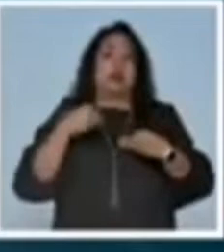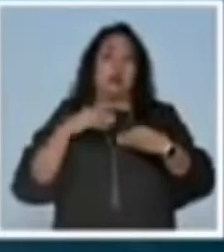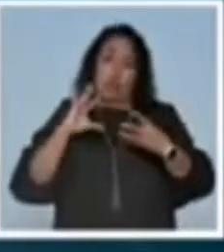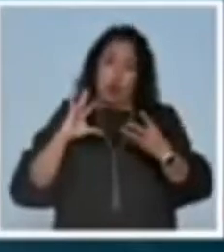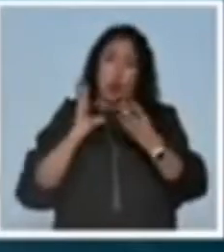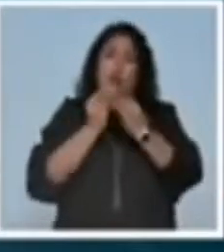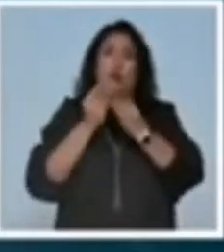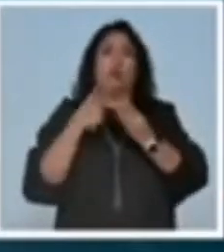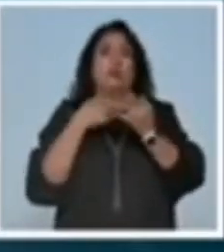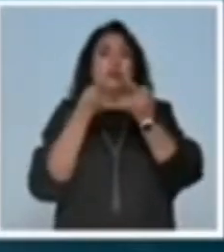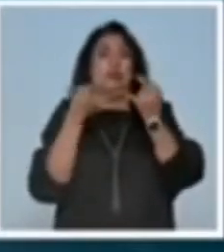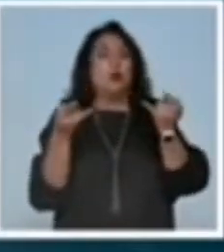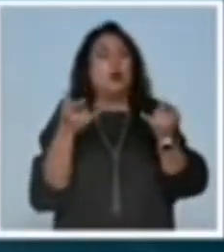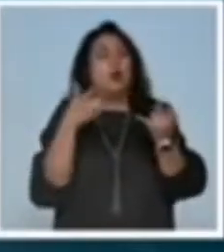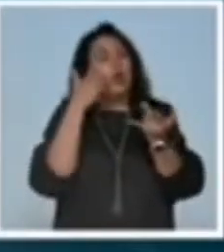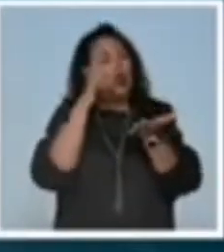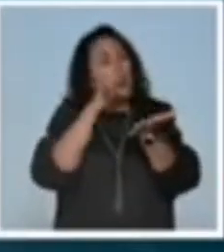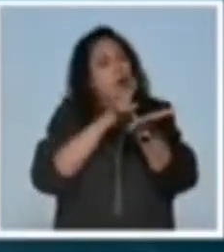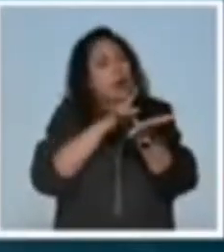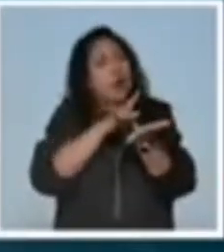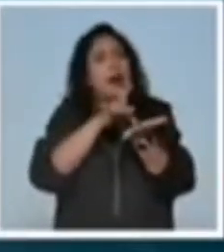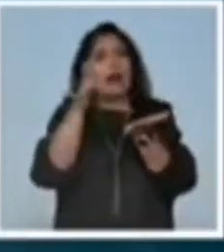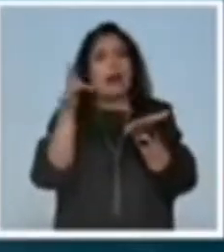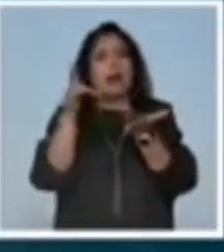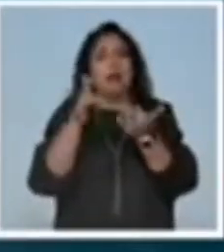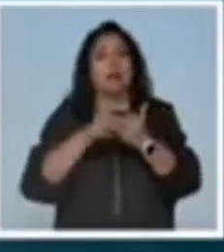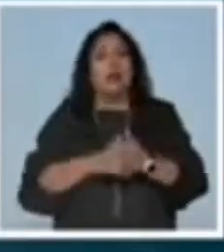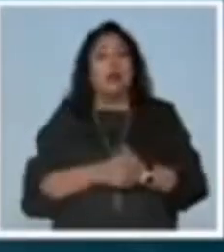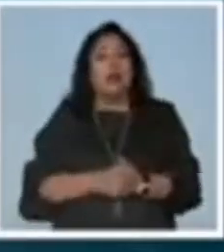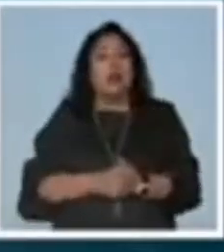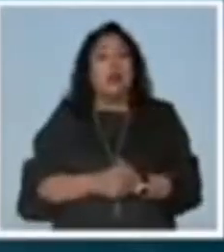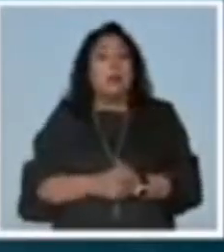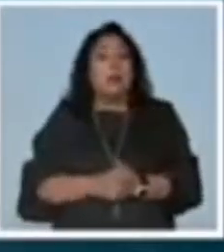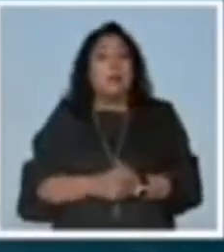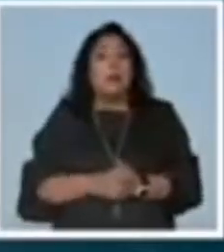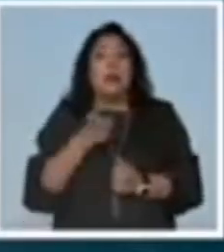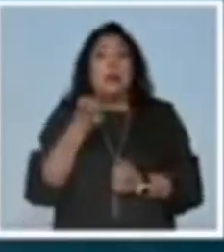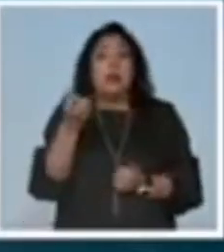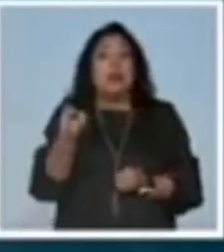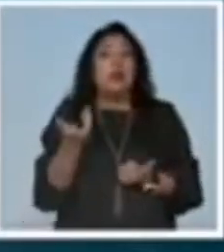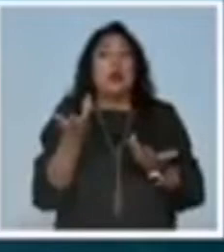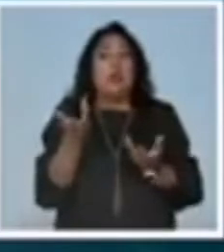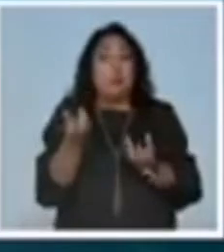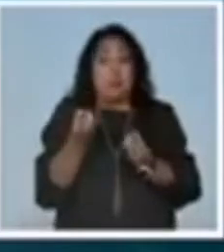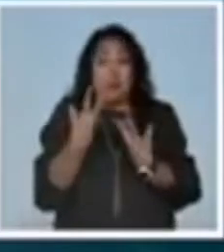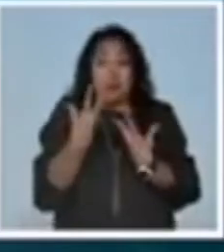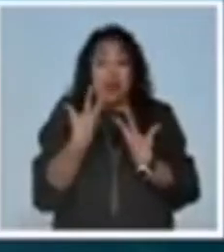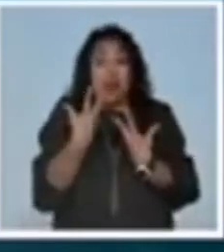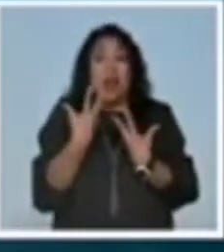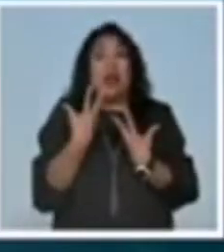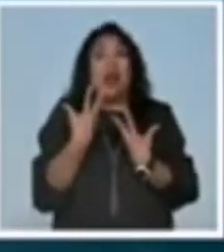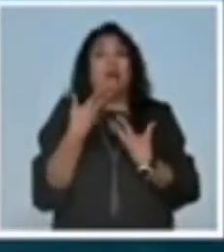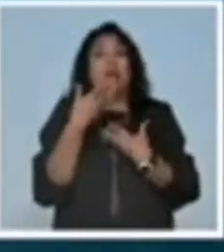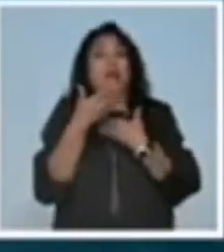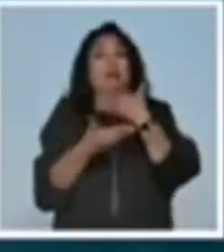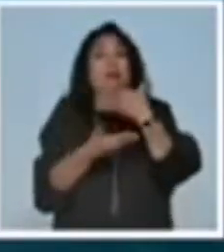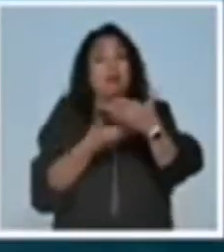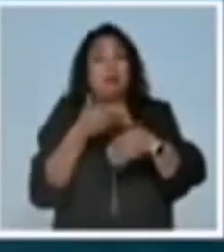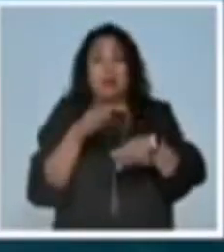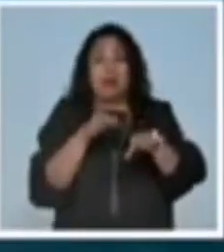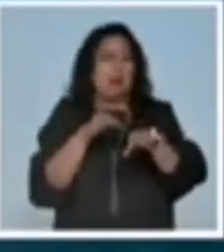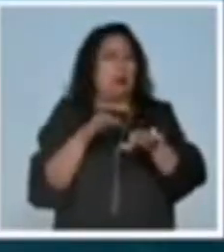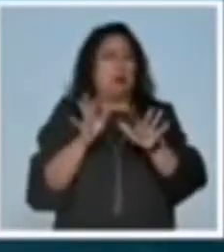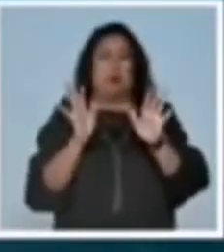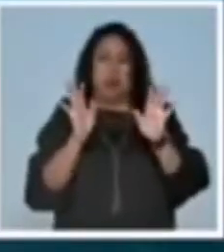parte de mi historia. La agradezco infinitamente, pero eso no me va a dar necesariamente un seguimiento a mi